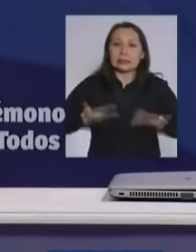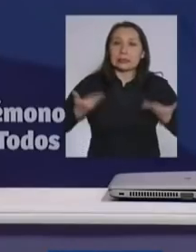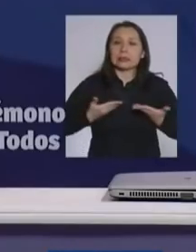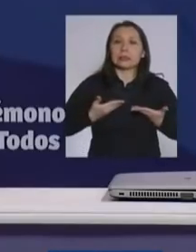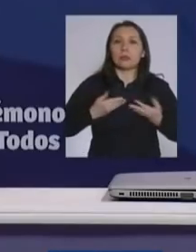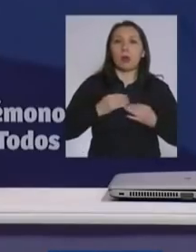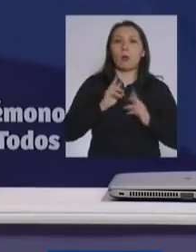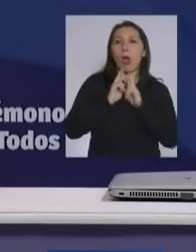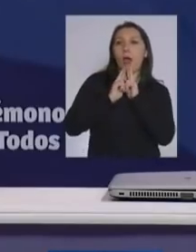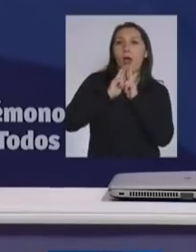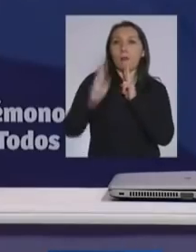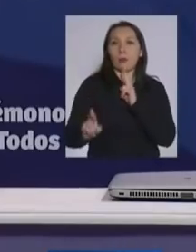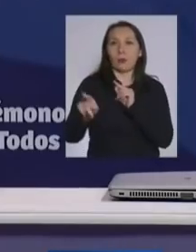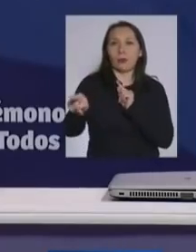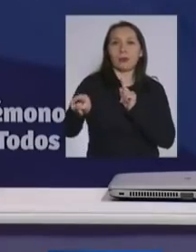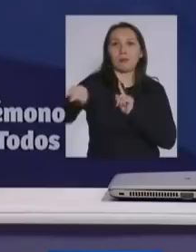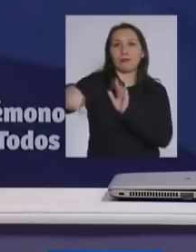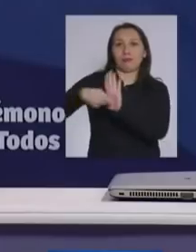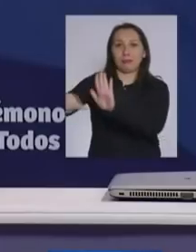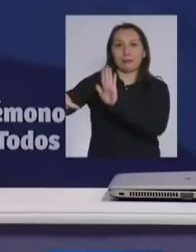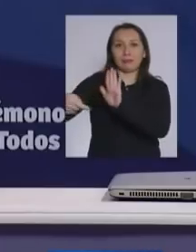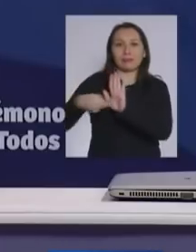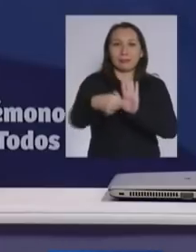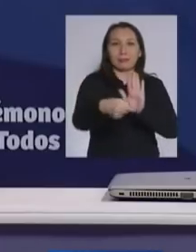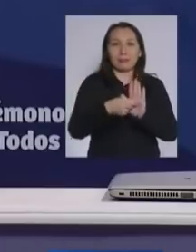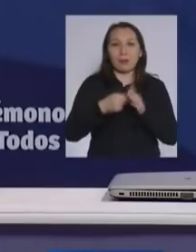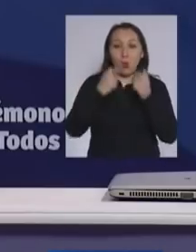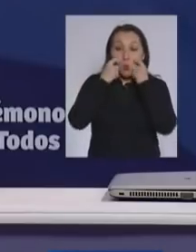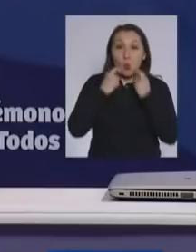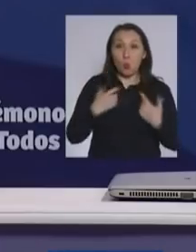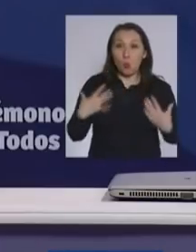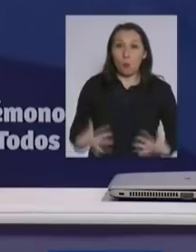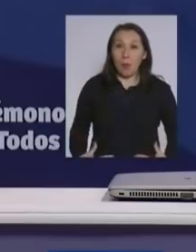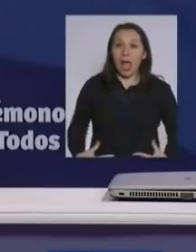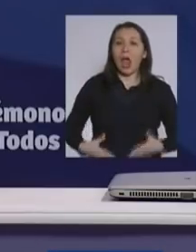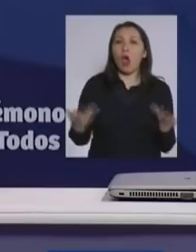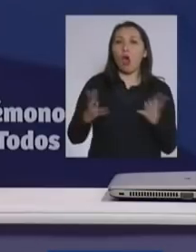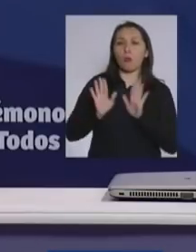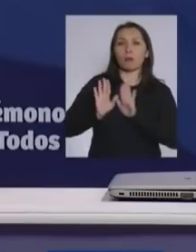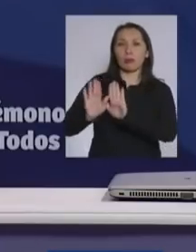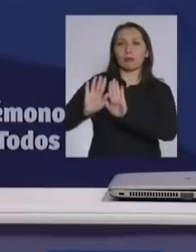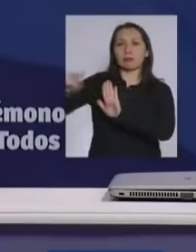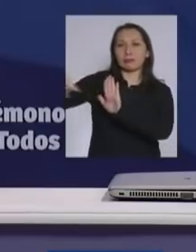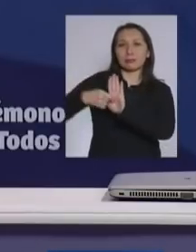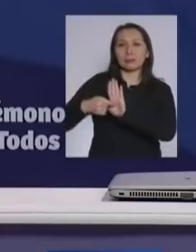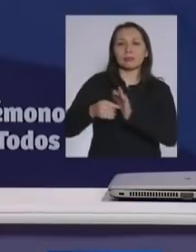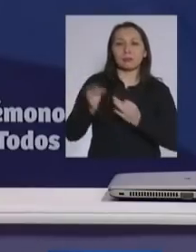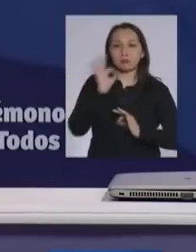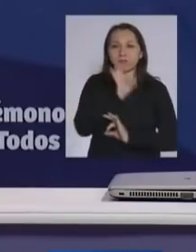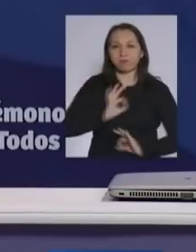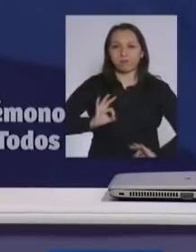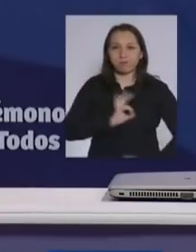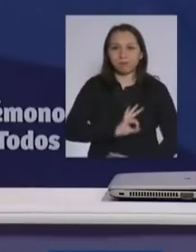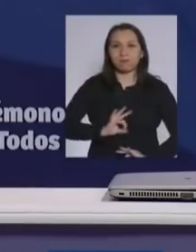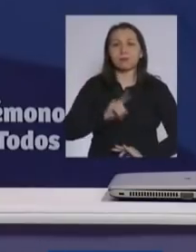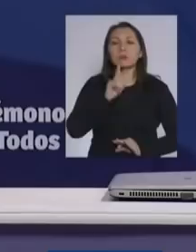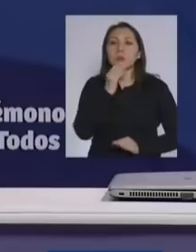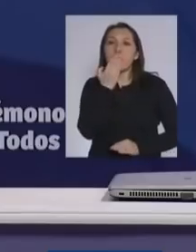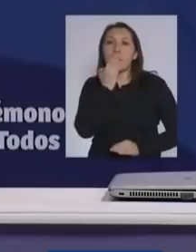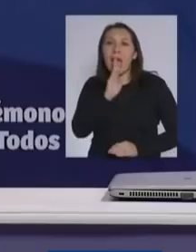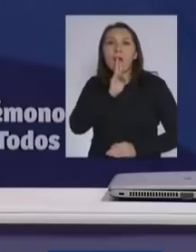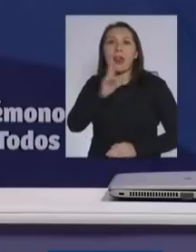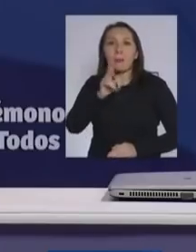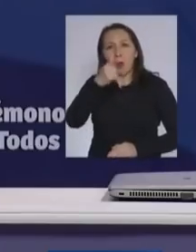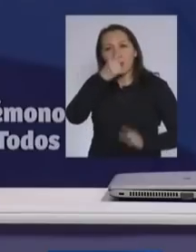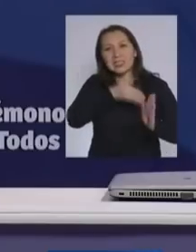la respuesta del sujeto, del ser humano, a la inmunidad celular para que haya una respuesta